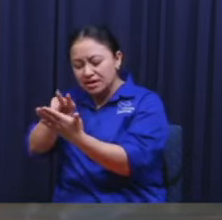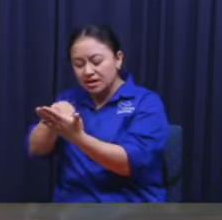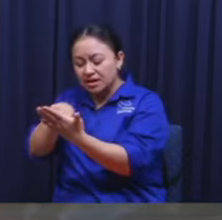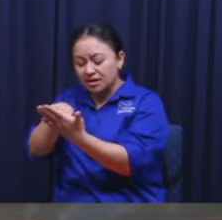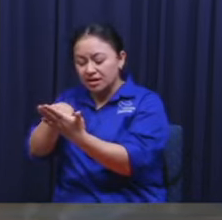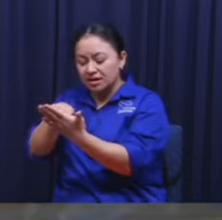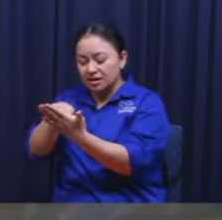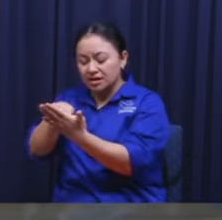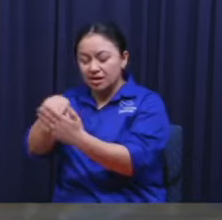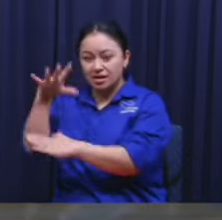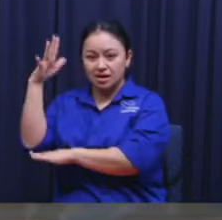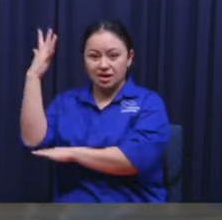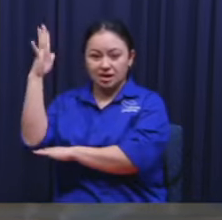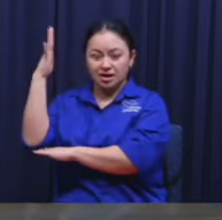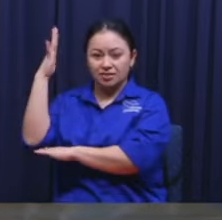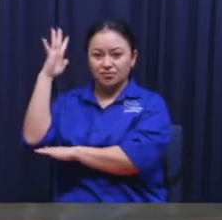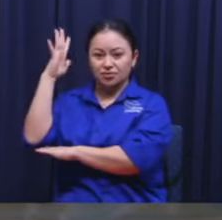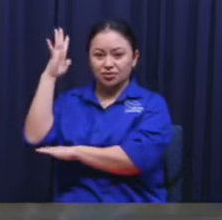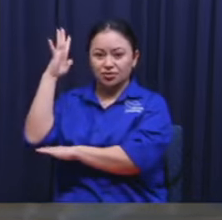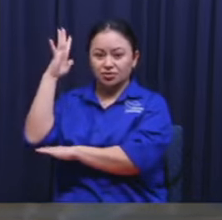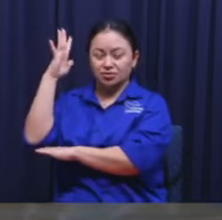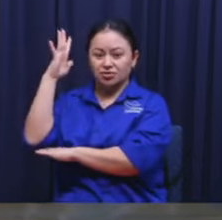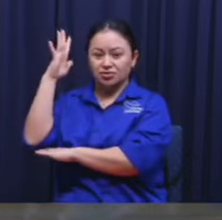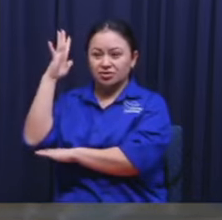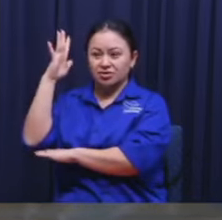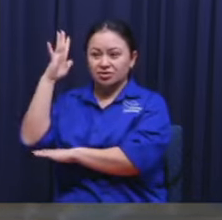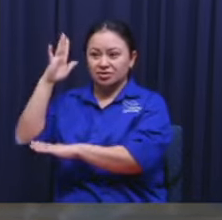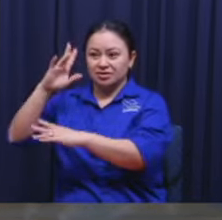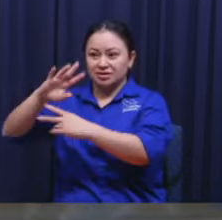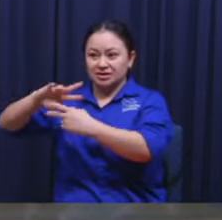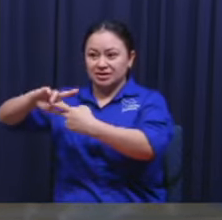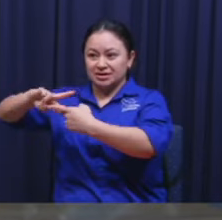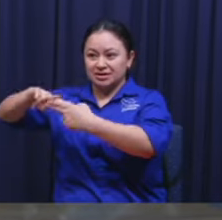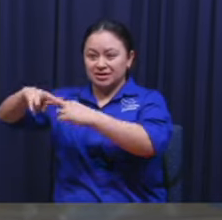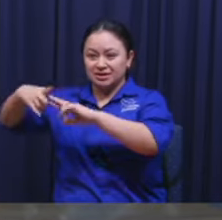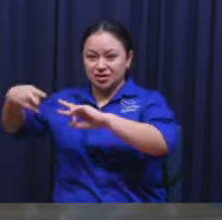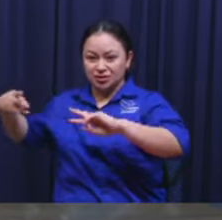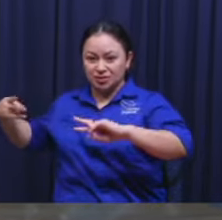árbol genealógico del apóstol Sergio Enríquez.